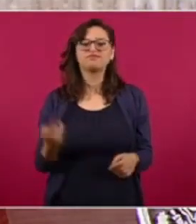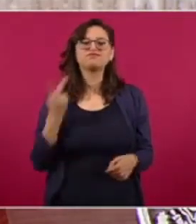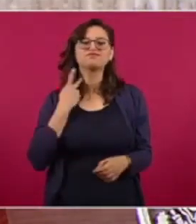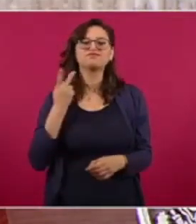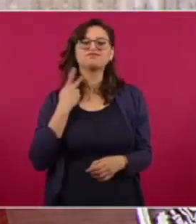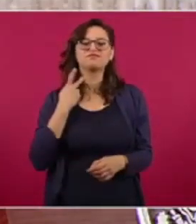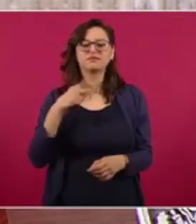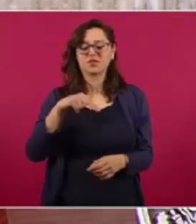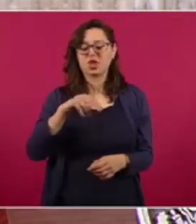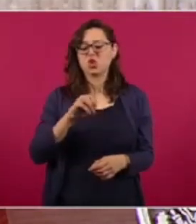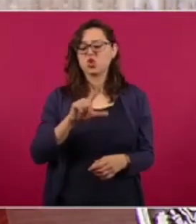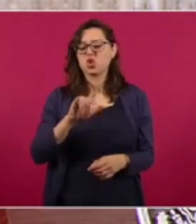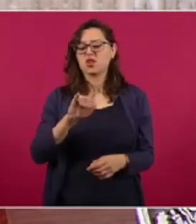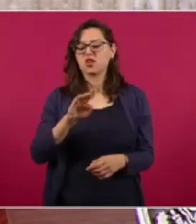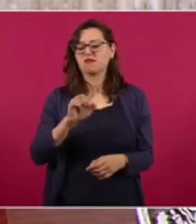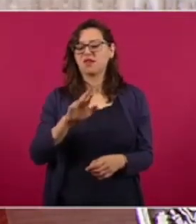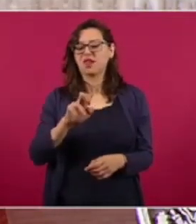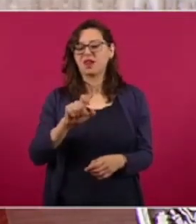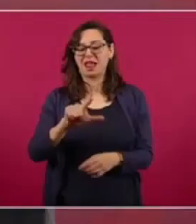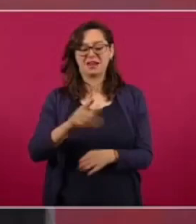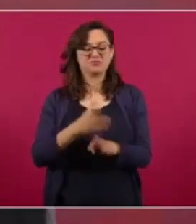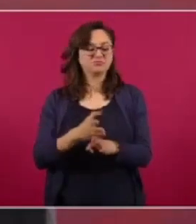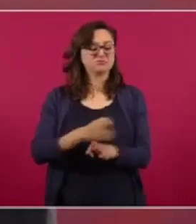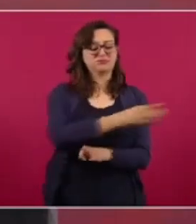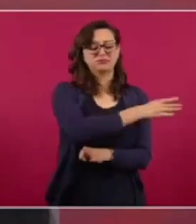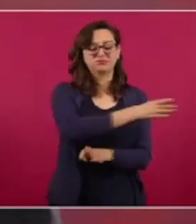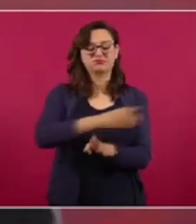neoliberal o neoporfirista,